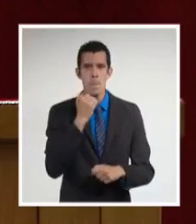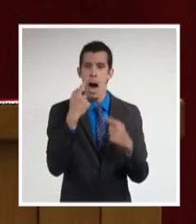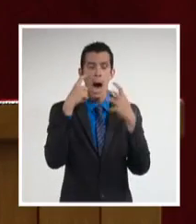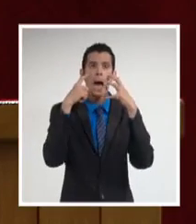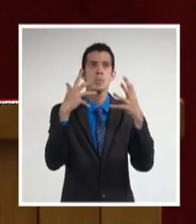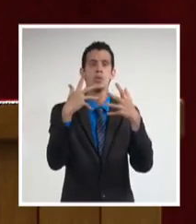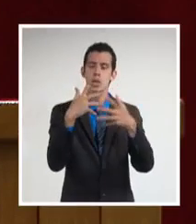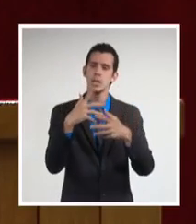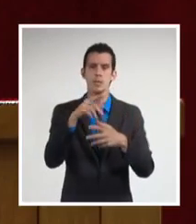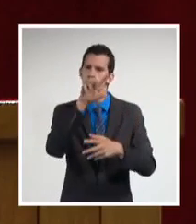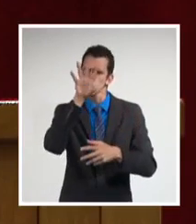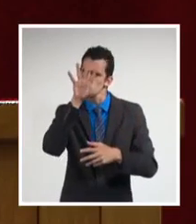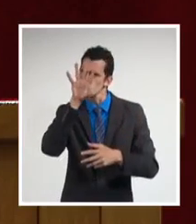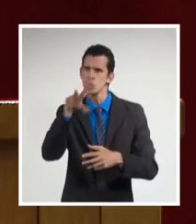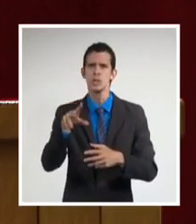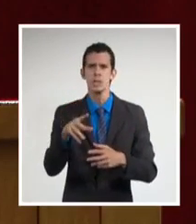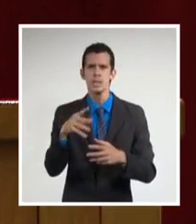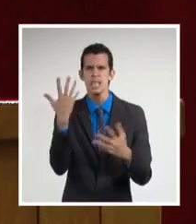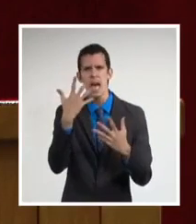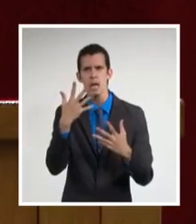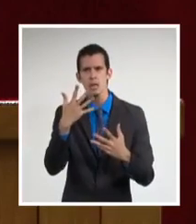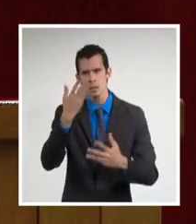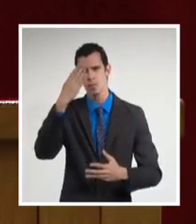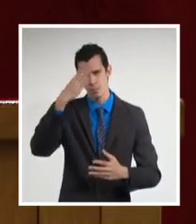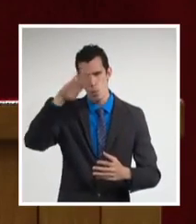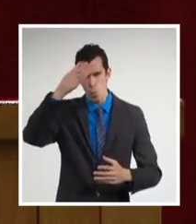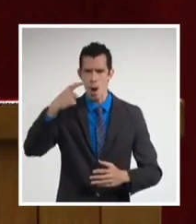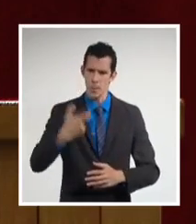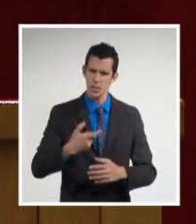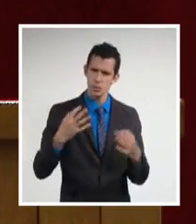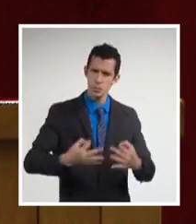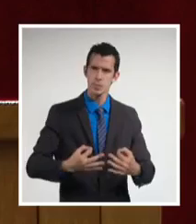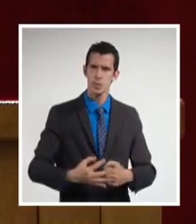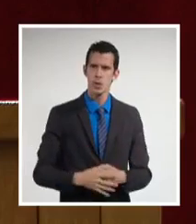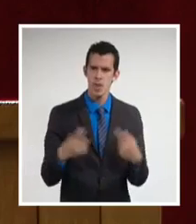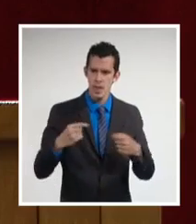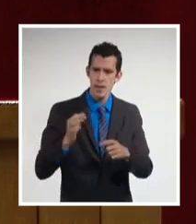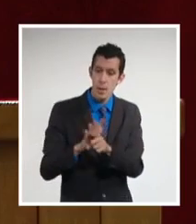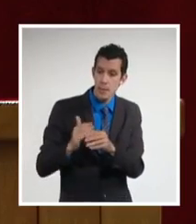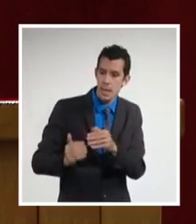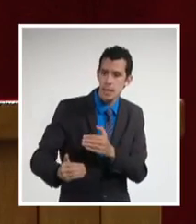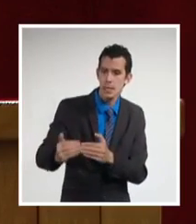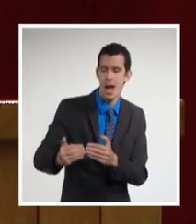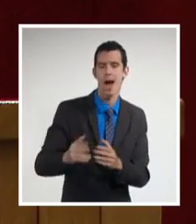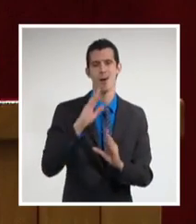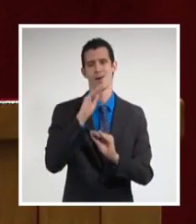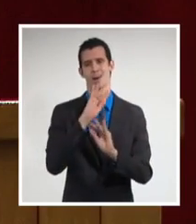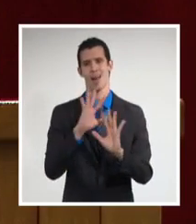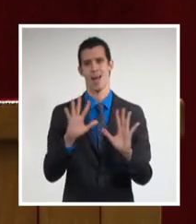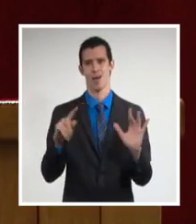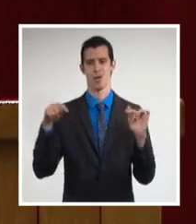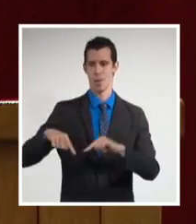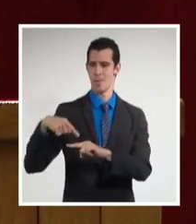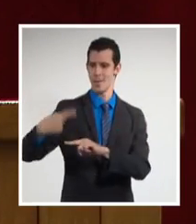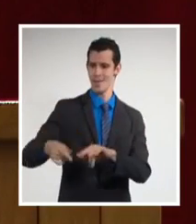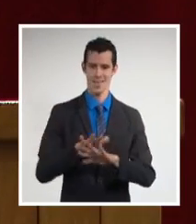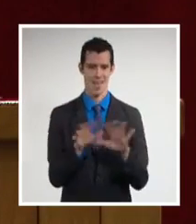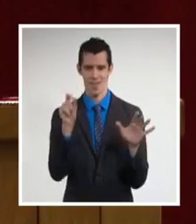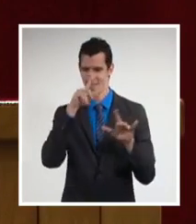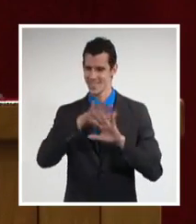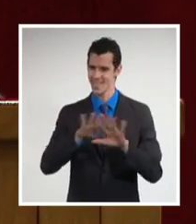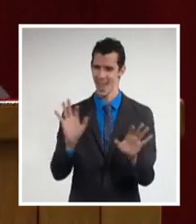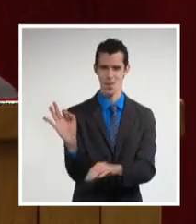en la racionalidad de los precios. No se podrá en el corto plazo resolver todos los problemas, pero sí se retomará